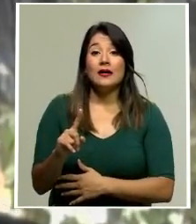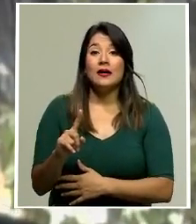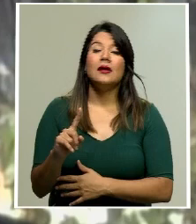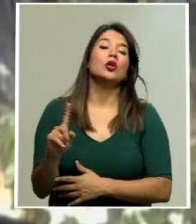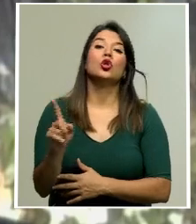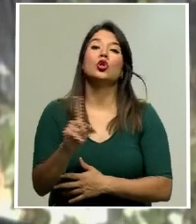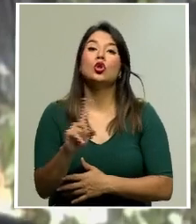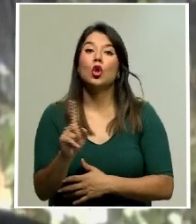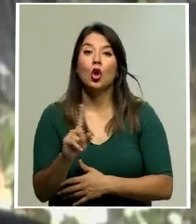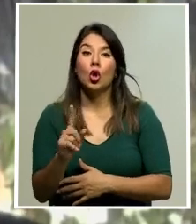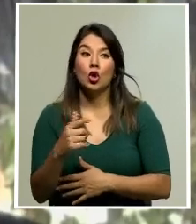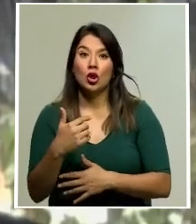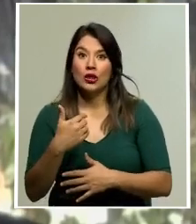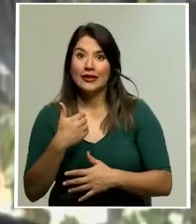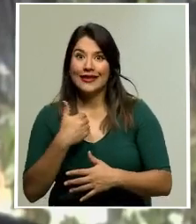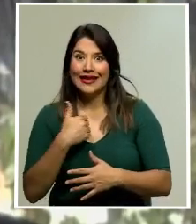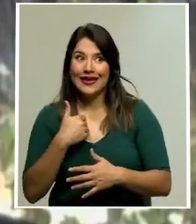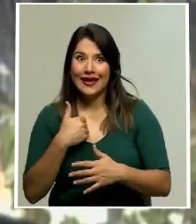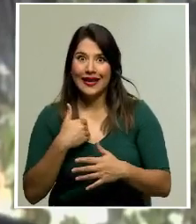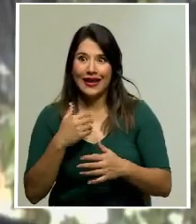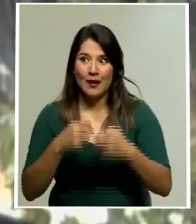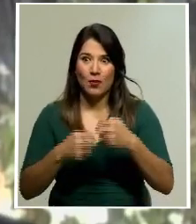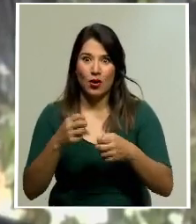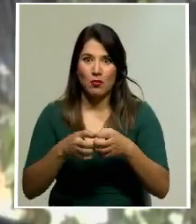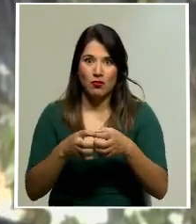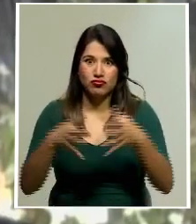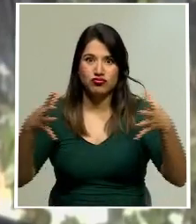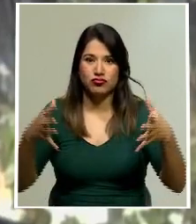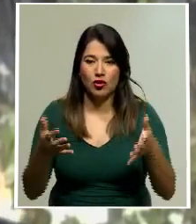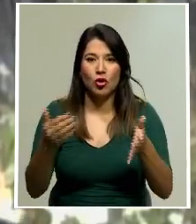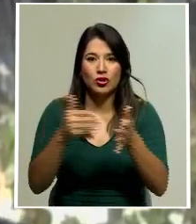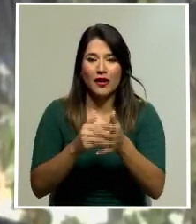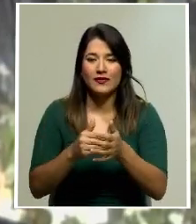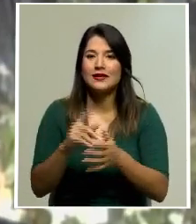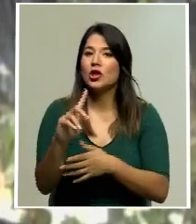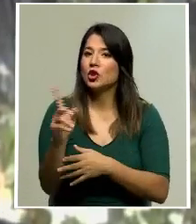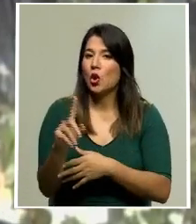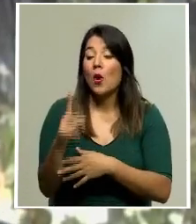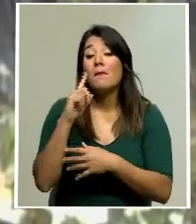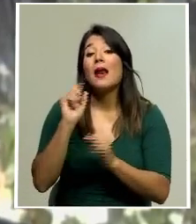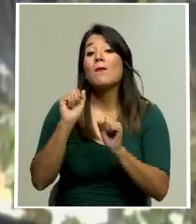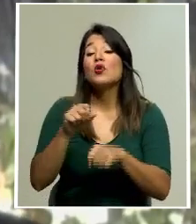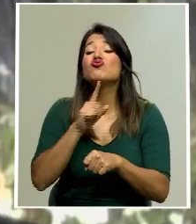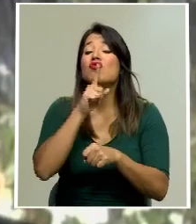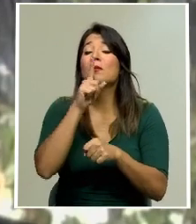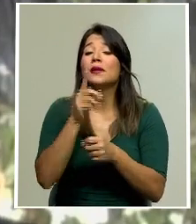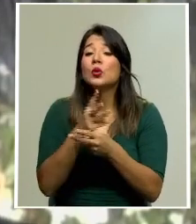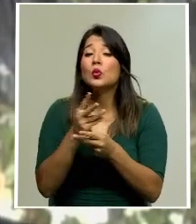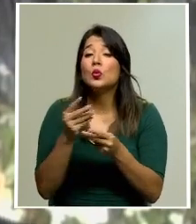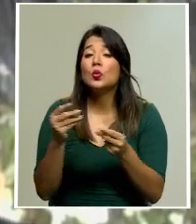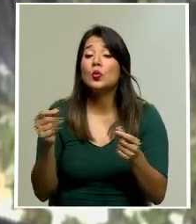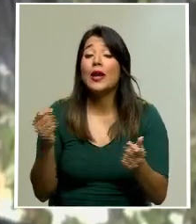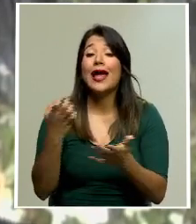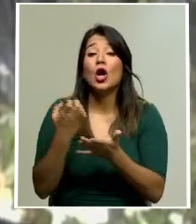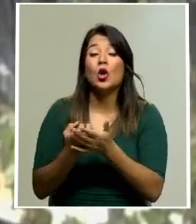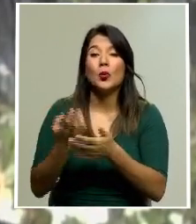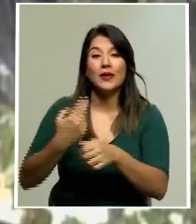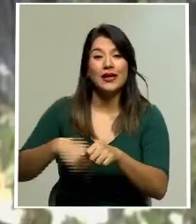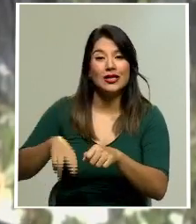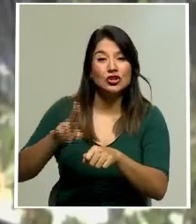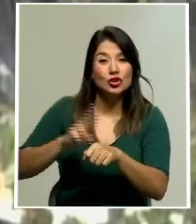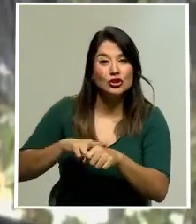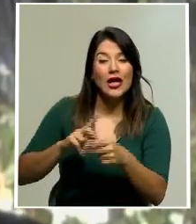hemorragia, torniquete, sino más bien para empezar a curar las heridas de la economía nacional, del tejido social, de